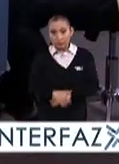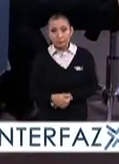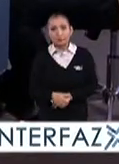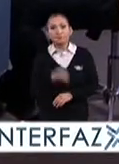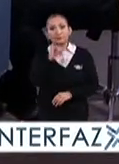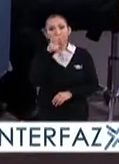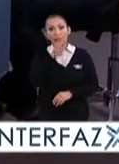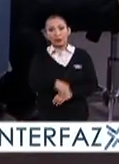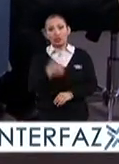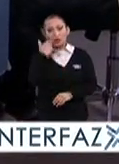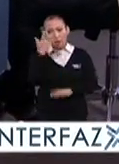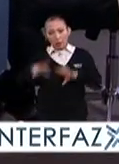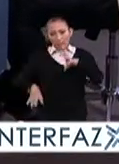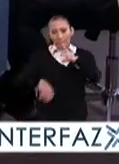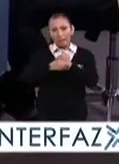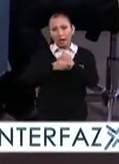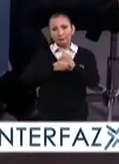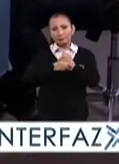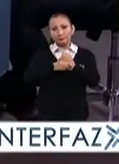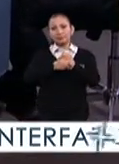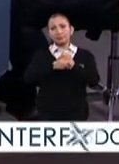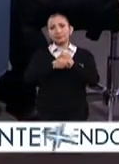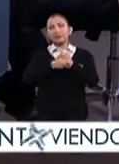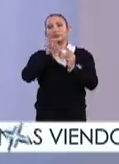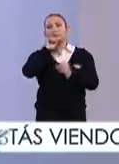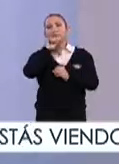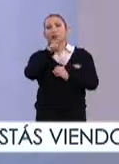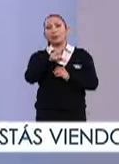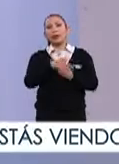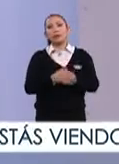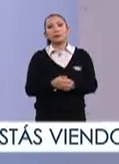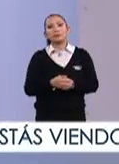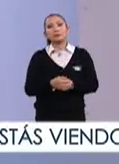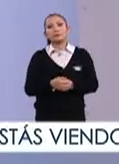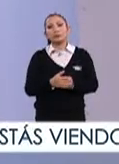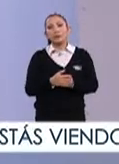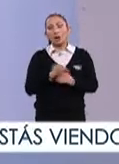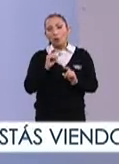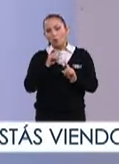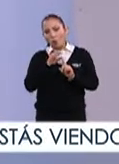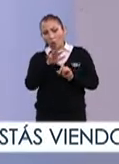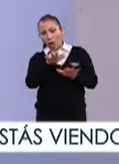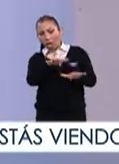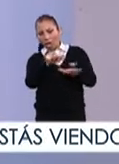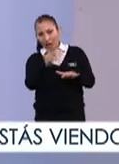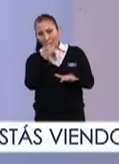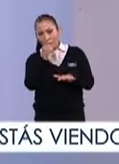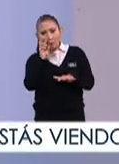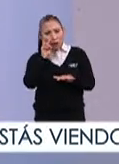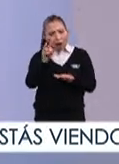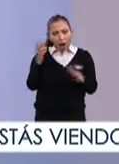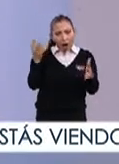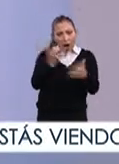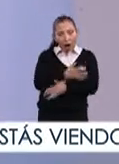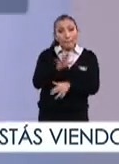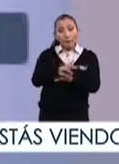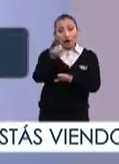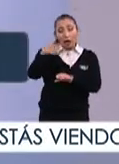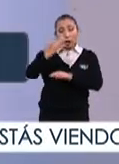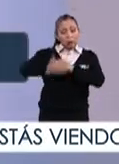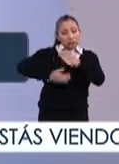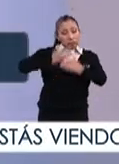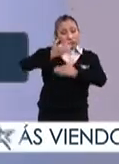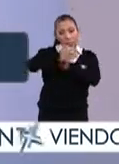es. Y quiero añadir que además es muy impactante lo que nos resulta a nosotros porque es un